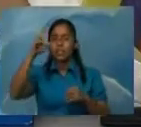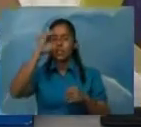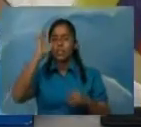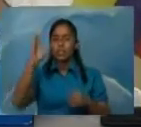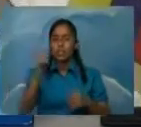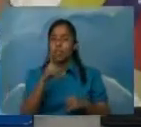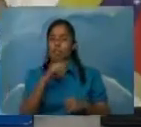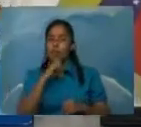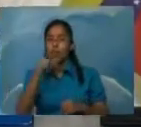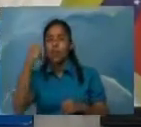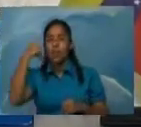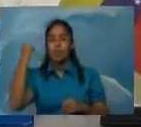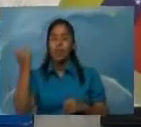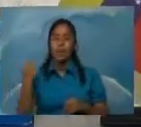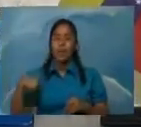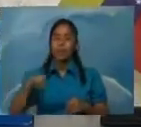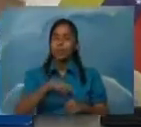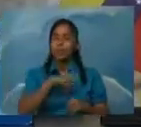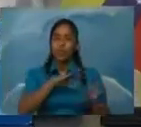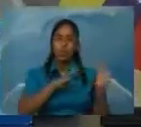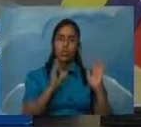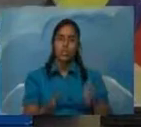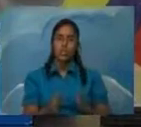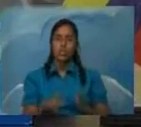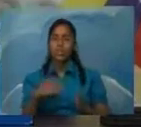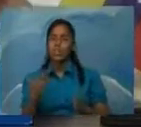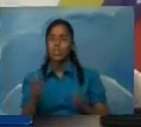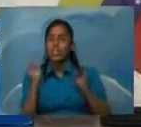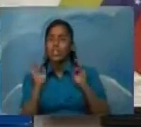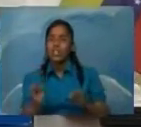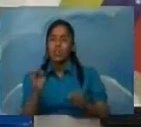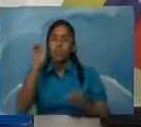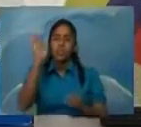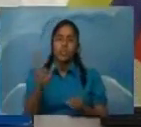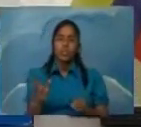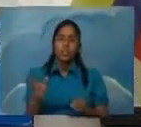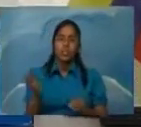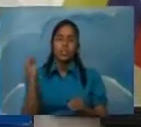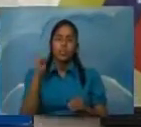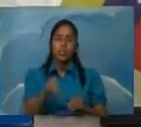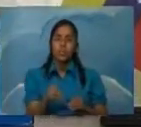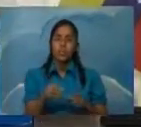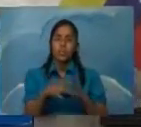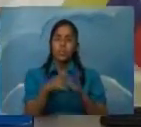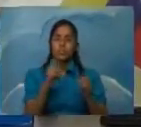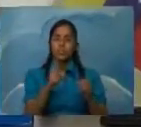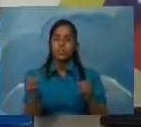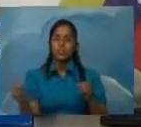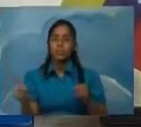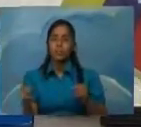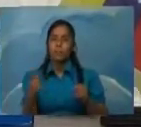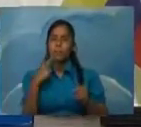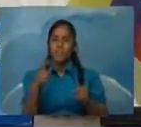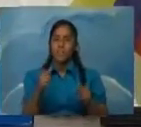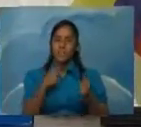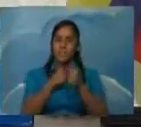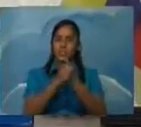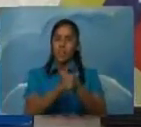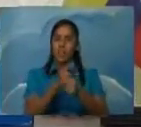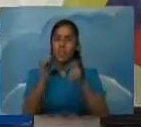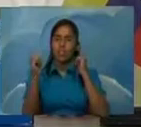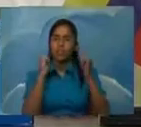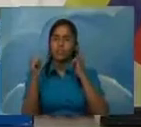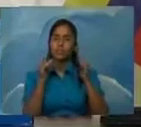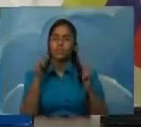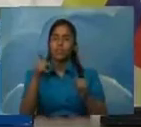para nosotros los creyentes. Que ningún pastor se ponga por ahí a imponerle fiestas